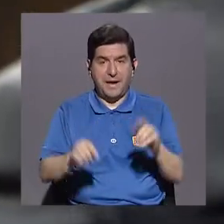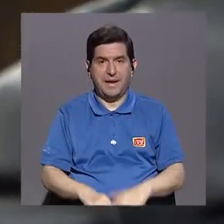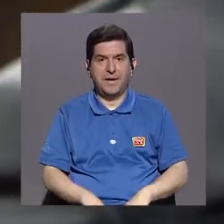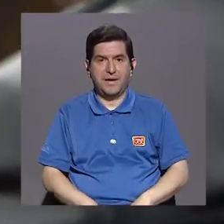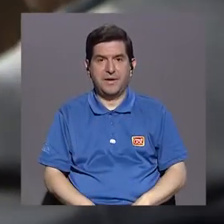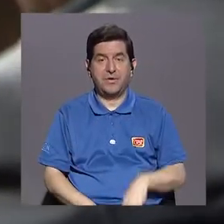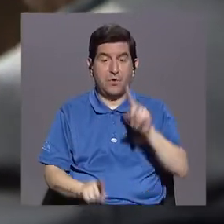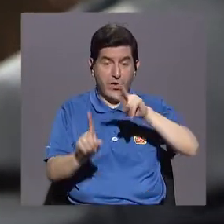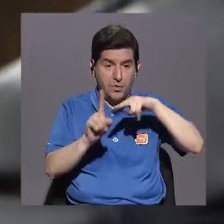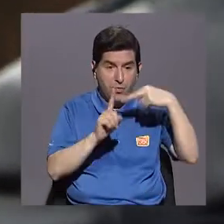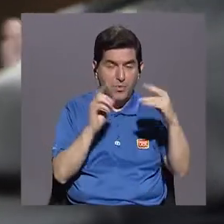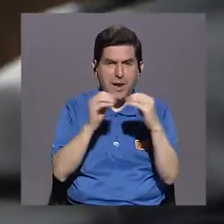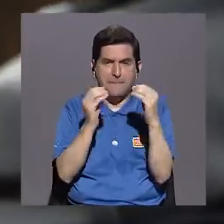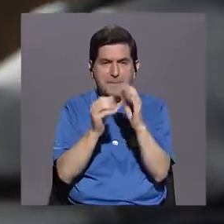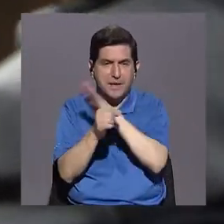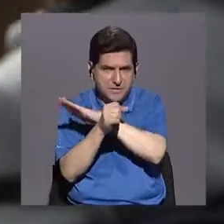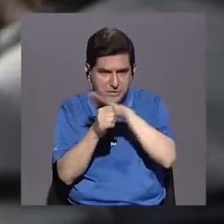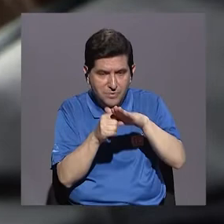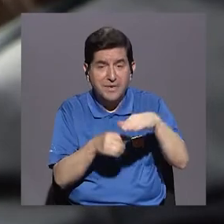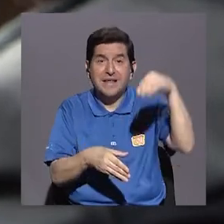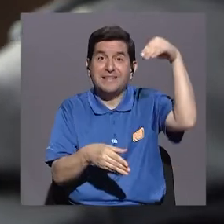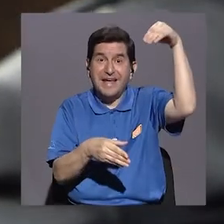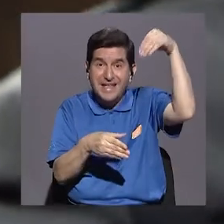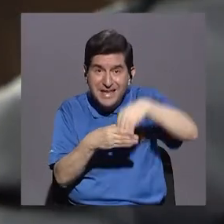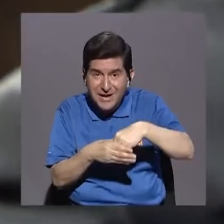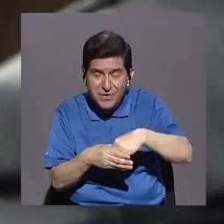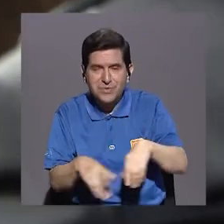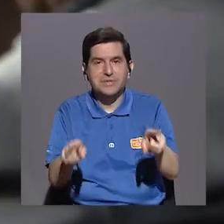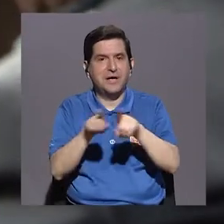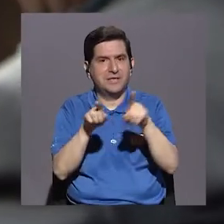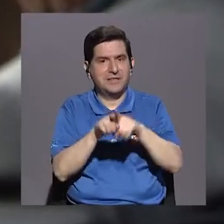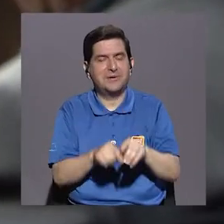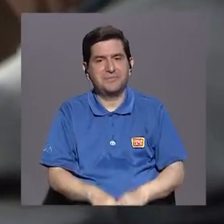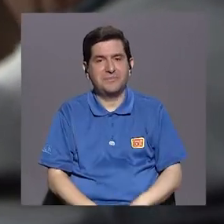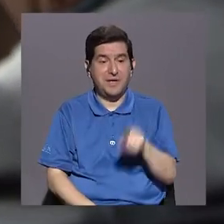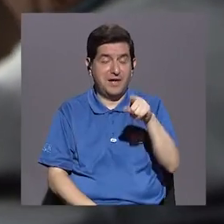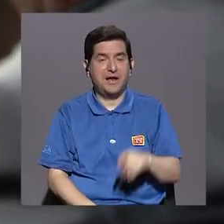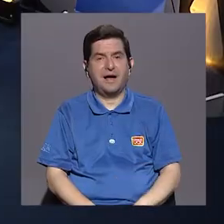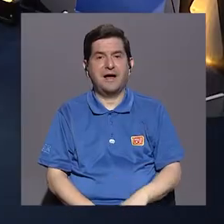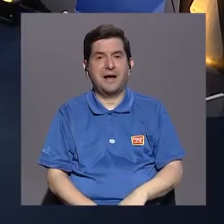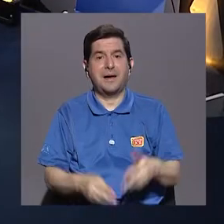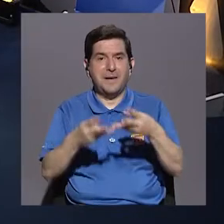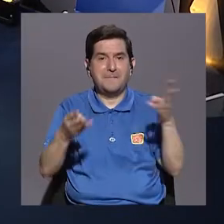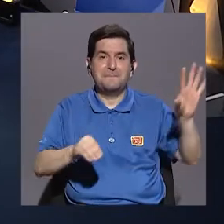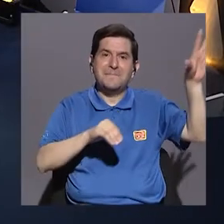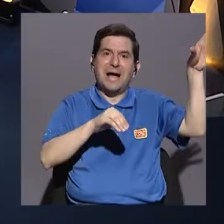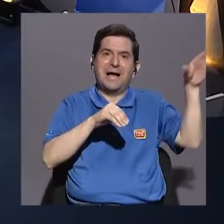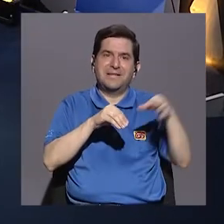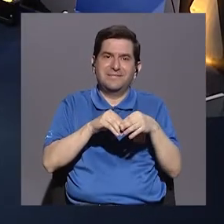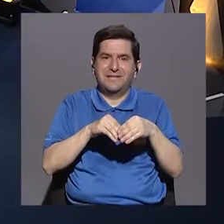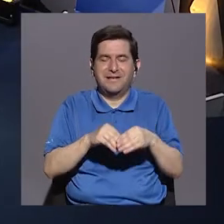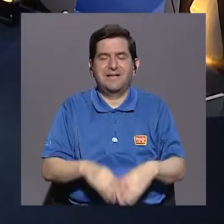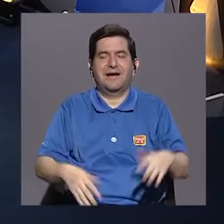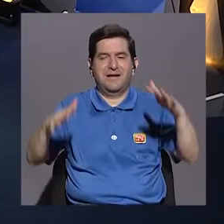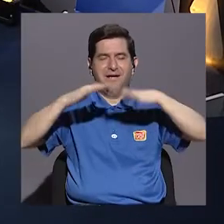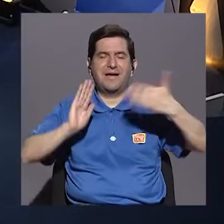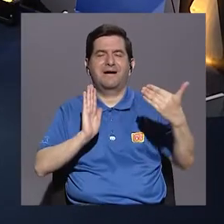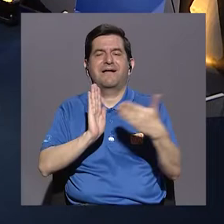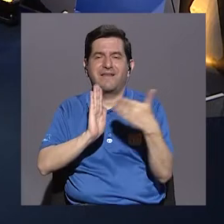más integral tenemos esa mochila como dicen los ecologistas esa mochila ambiental